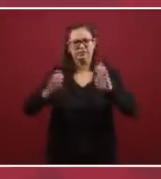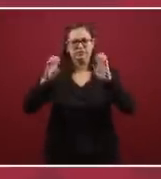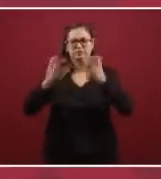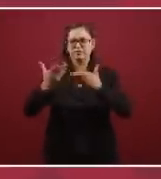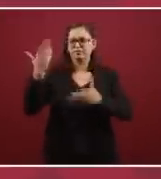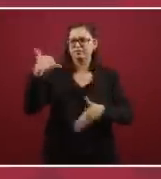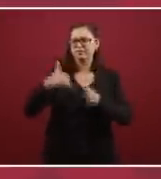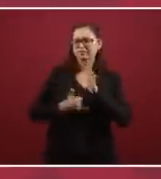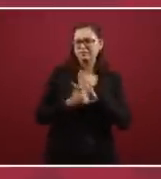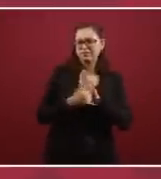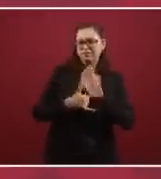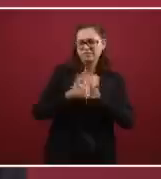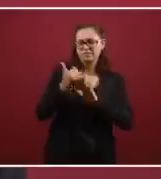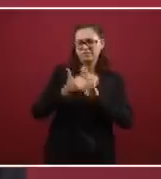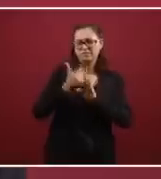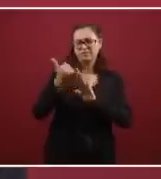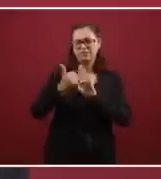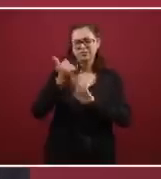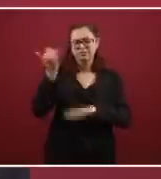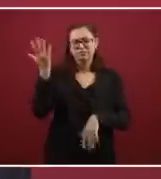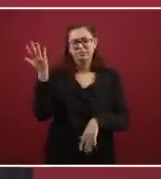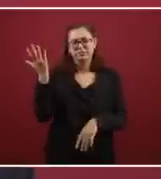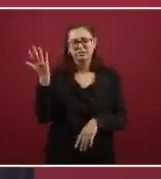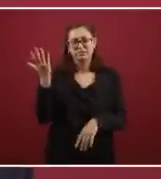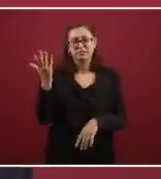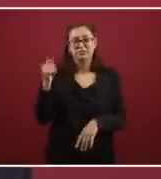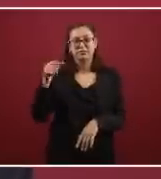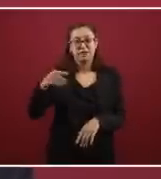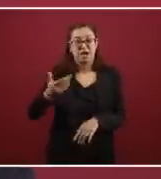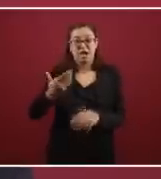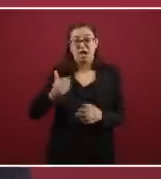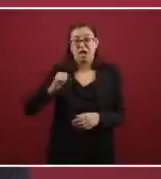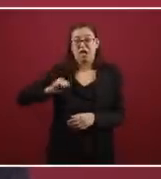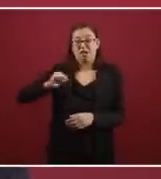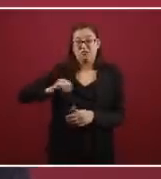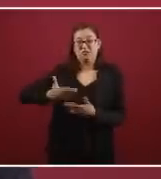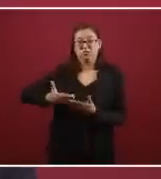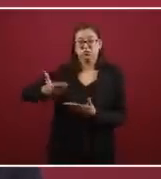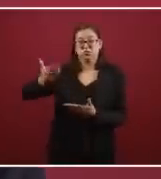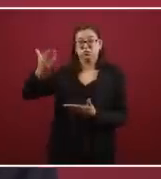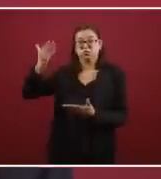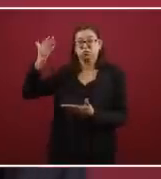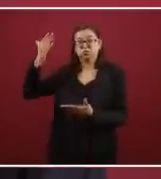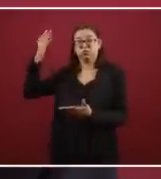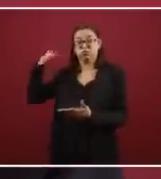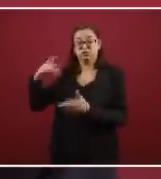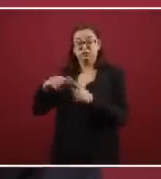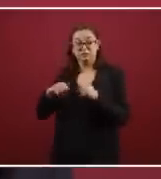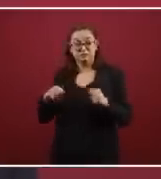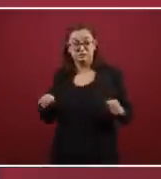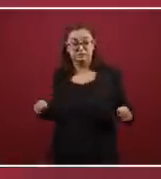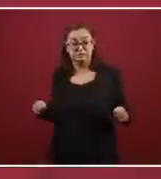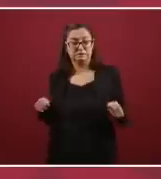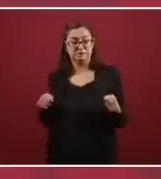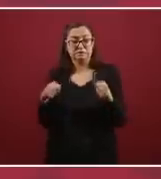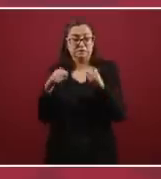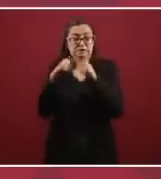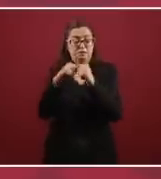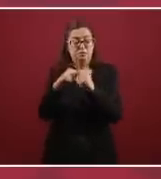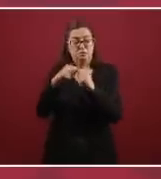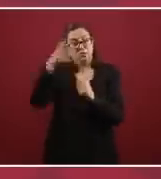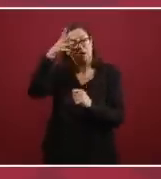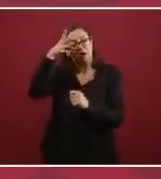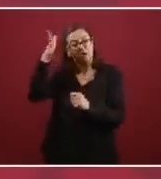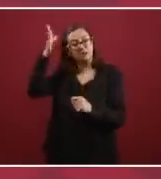pues donde estaban los templos de México, Tenochtitlán,